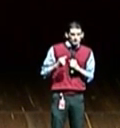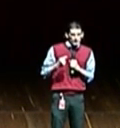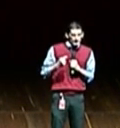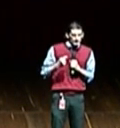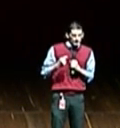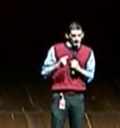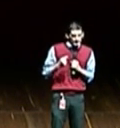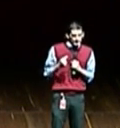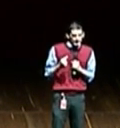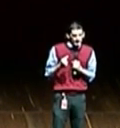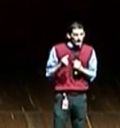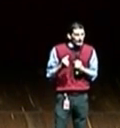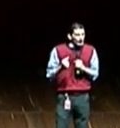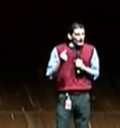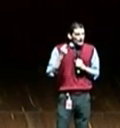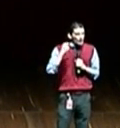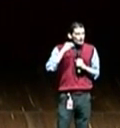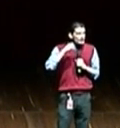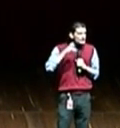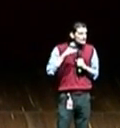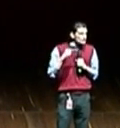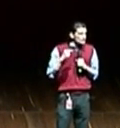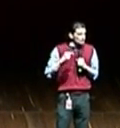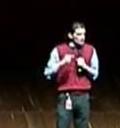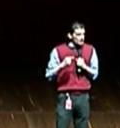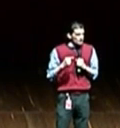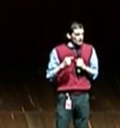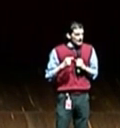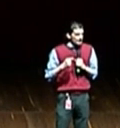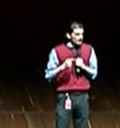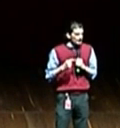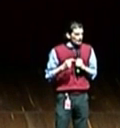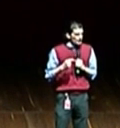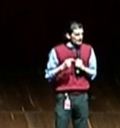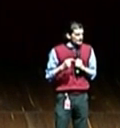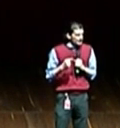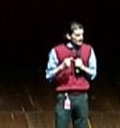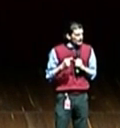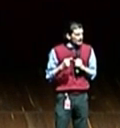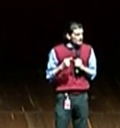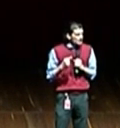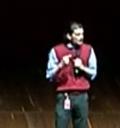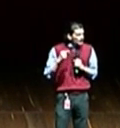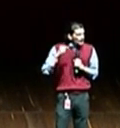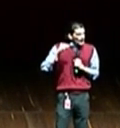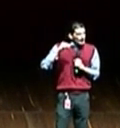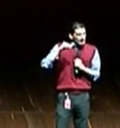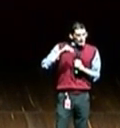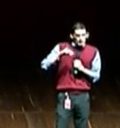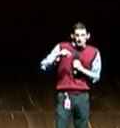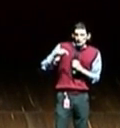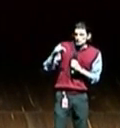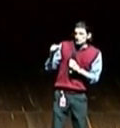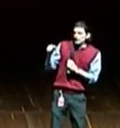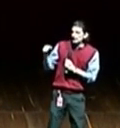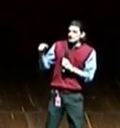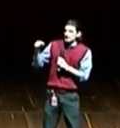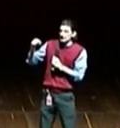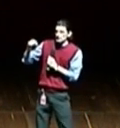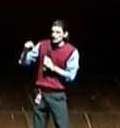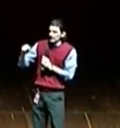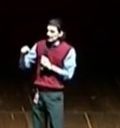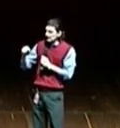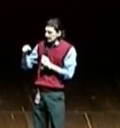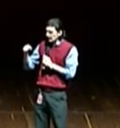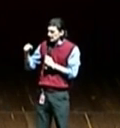soy estudiante universitario? Pero cuando decimos yo soy estudiante de la Universidad de Medellín, ¿qué los motivó a ustedes